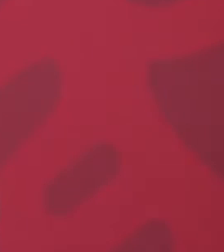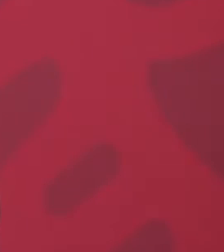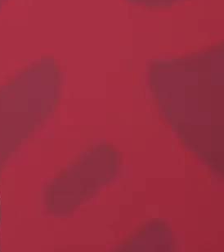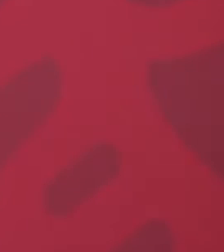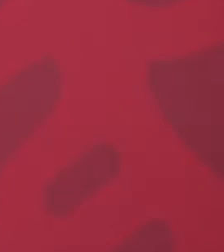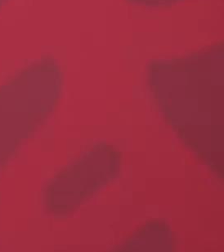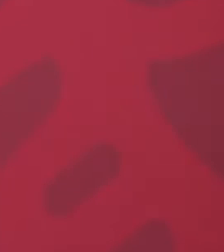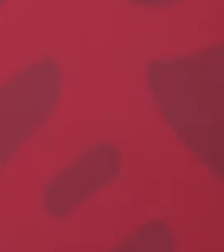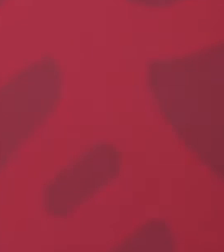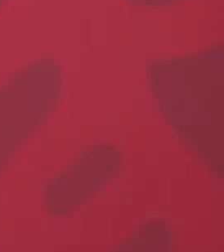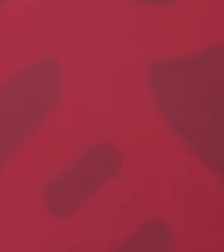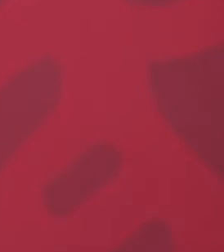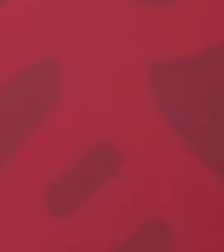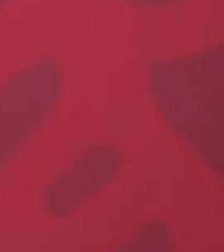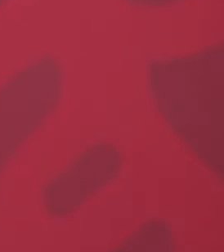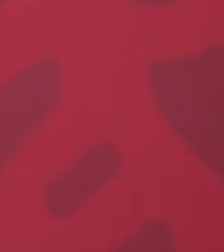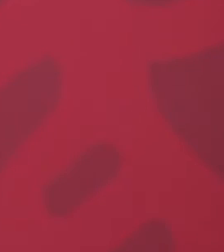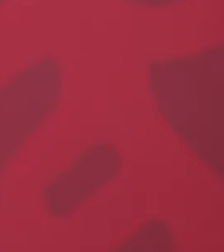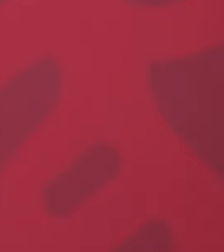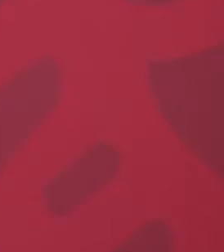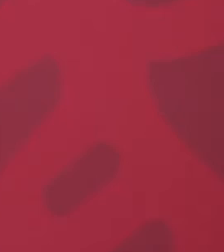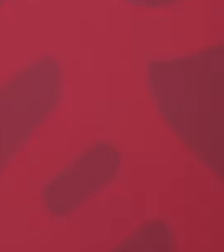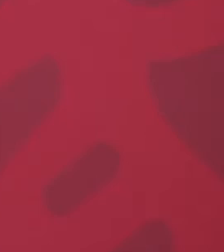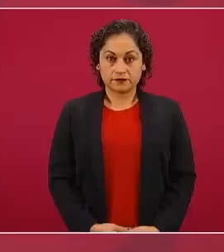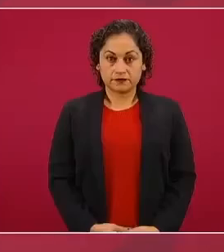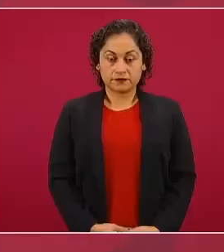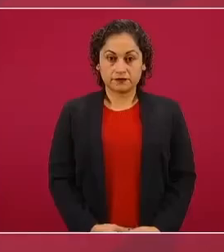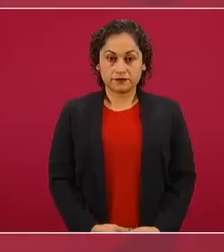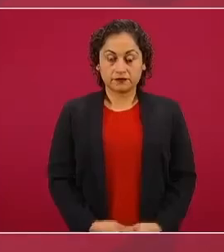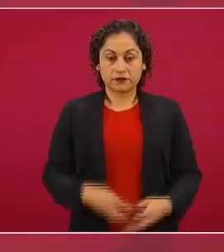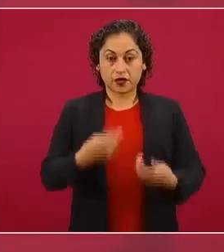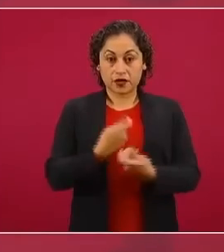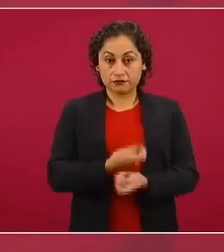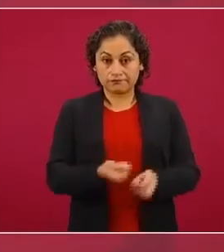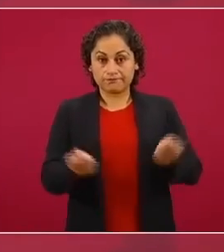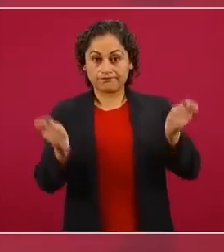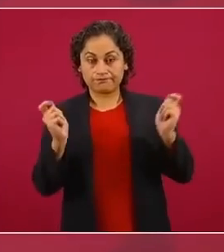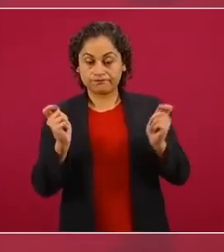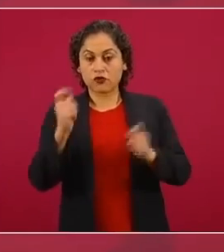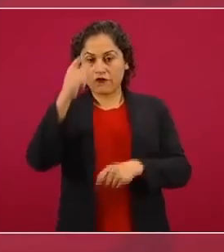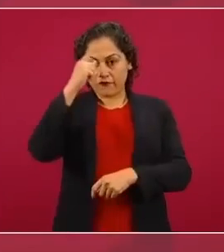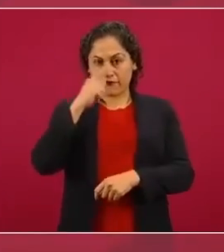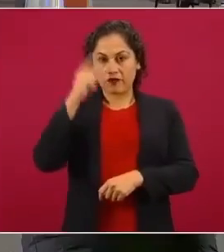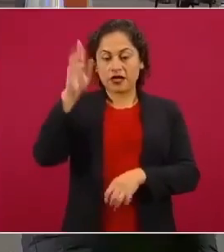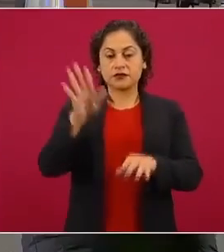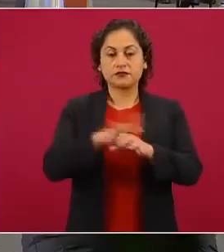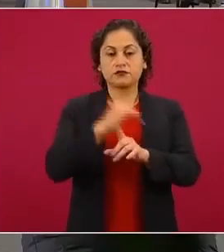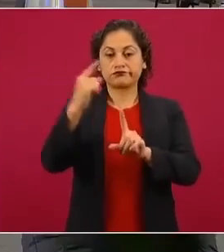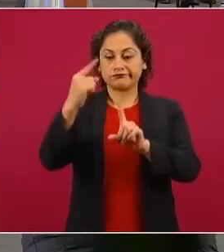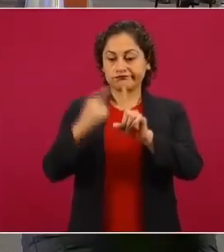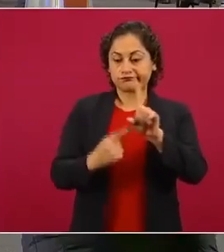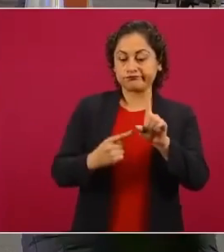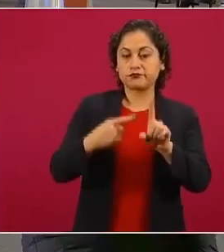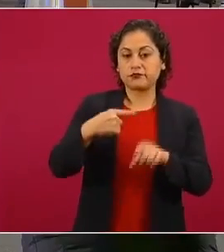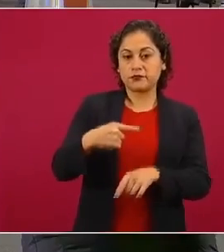relativa si lo comparan con otras vacunas, porque es entre -2 y -8 grados la temperatura que se requiere.